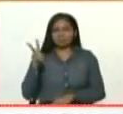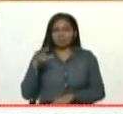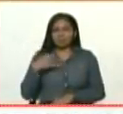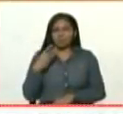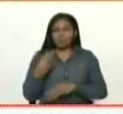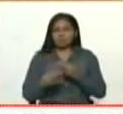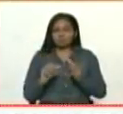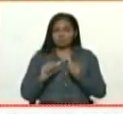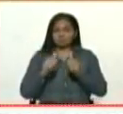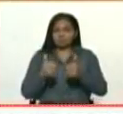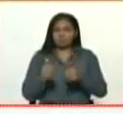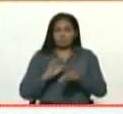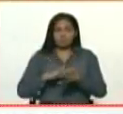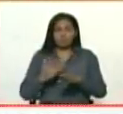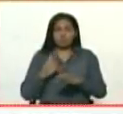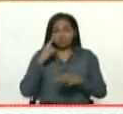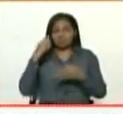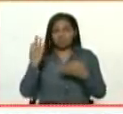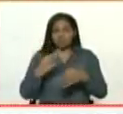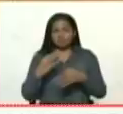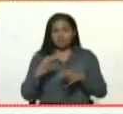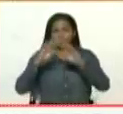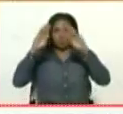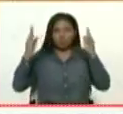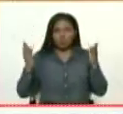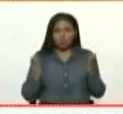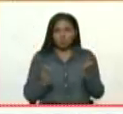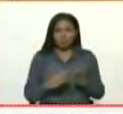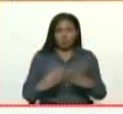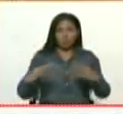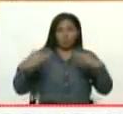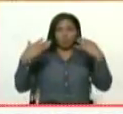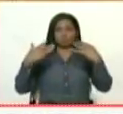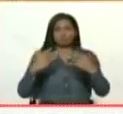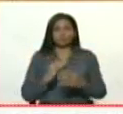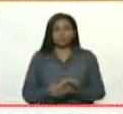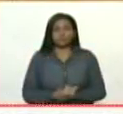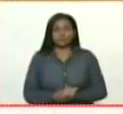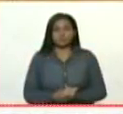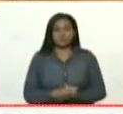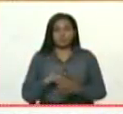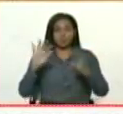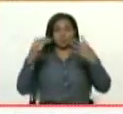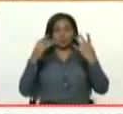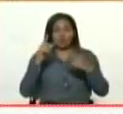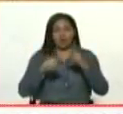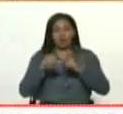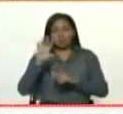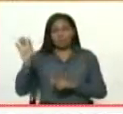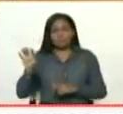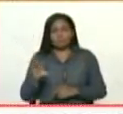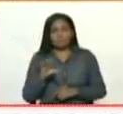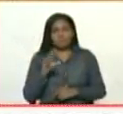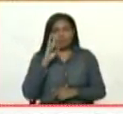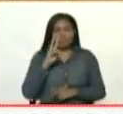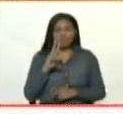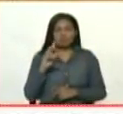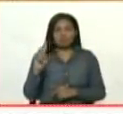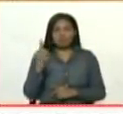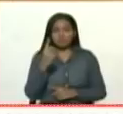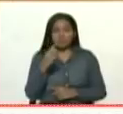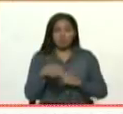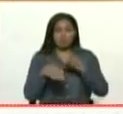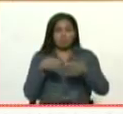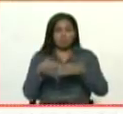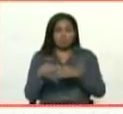podemos iniciar, porque estoy seguro que el mundo nos observa. Nos observa, ya hay otros países que han dado primeros pasos para